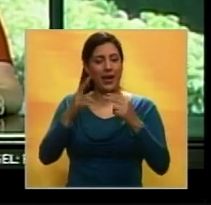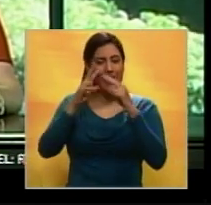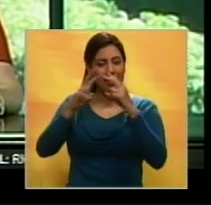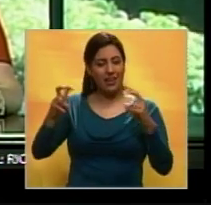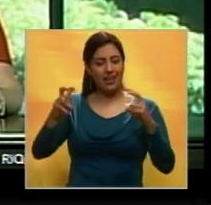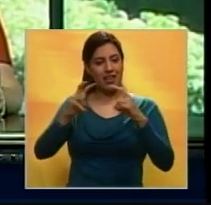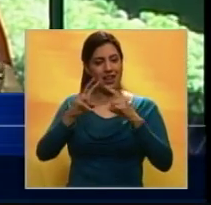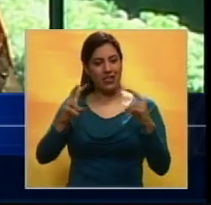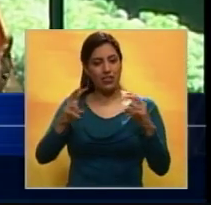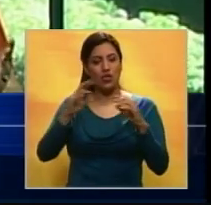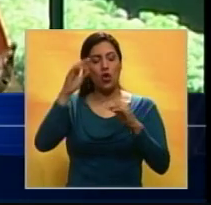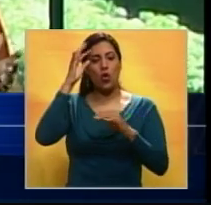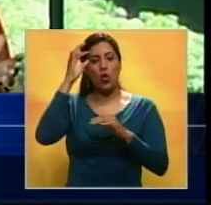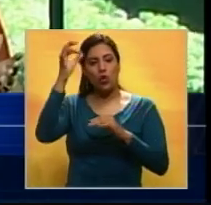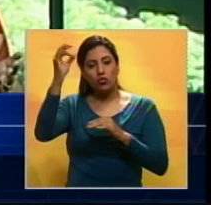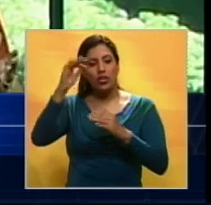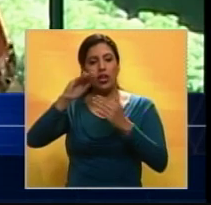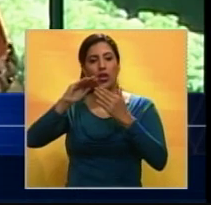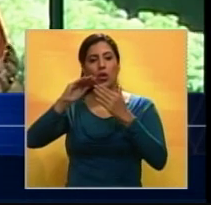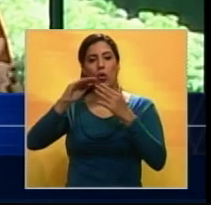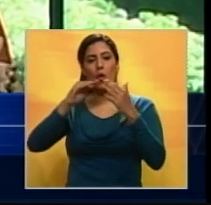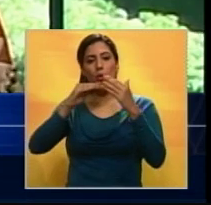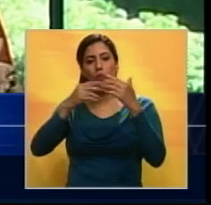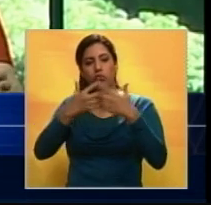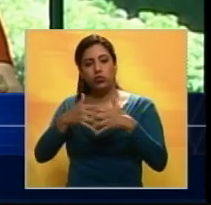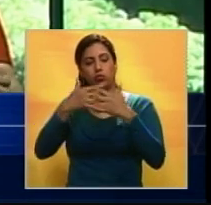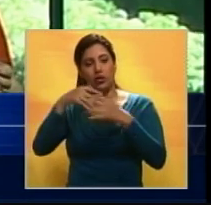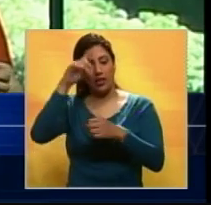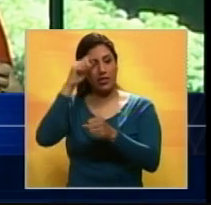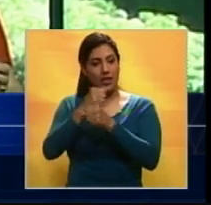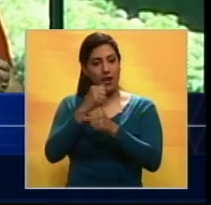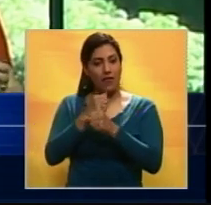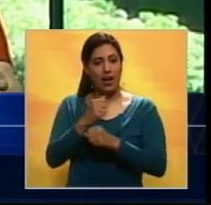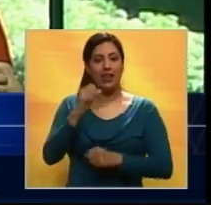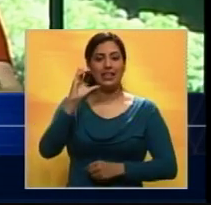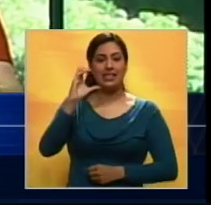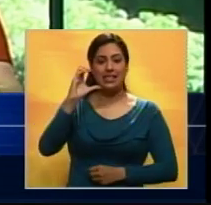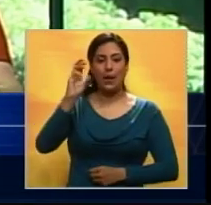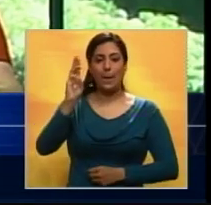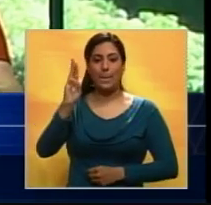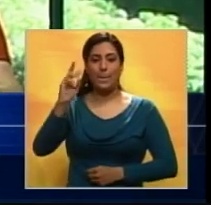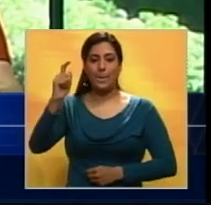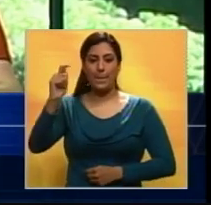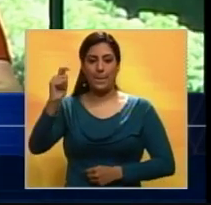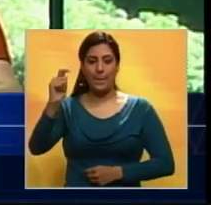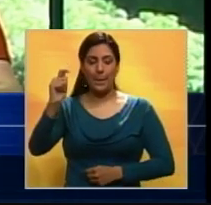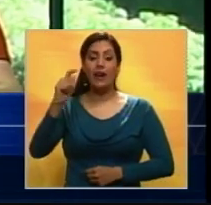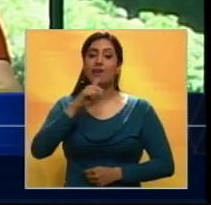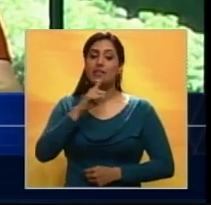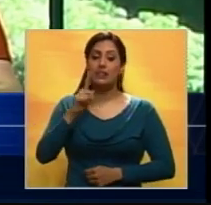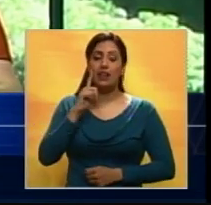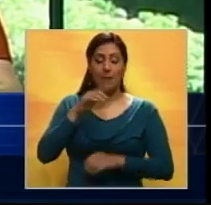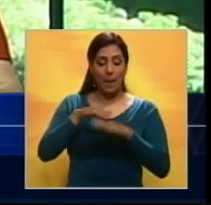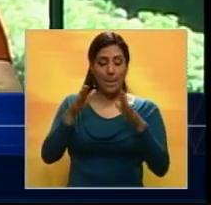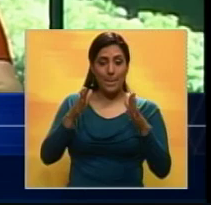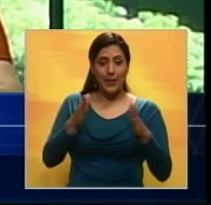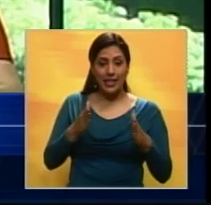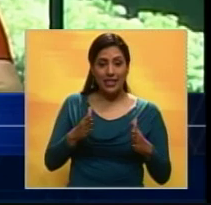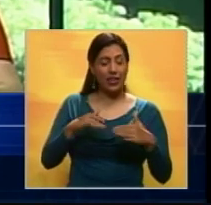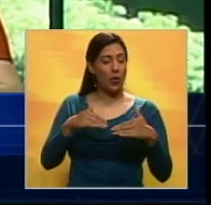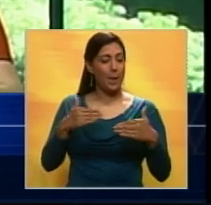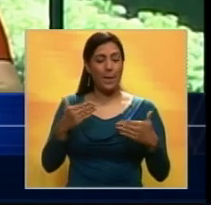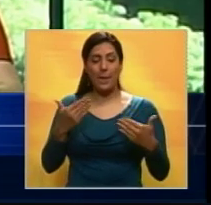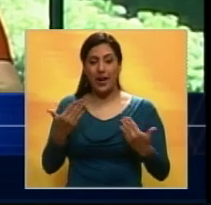revisión de los consejos productivos de trabajadores, los CPT, por parte del Ministerio